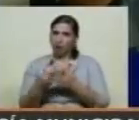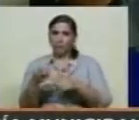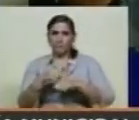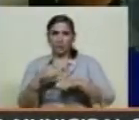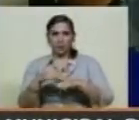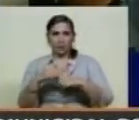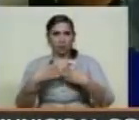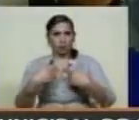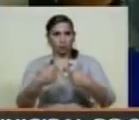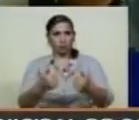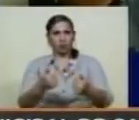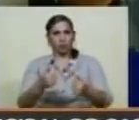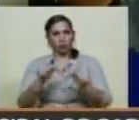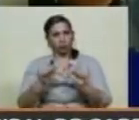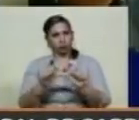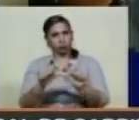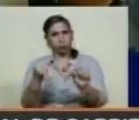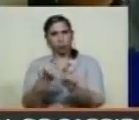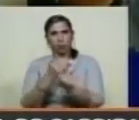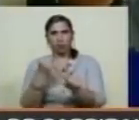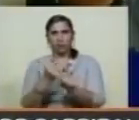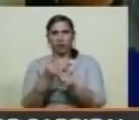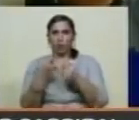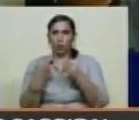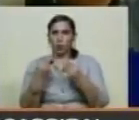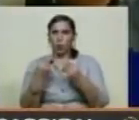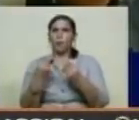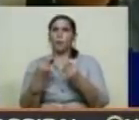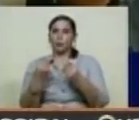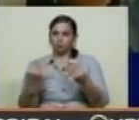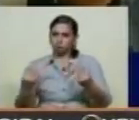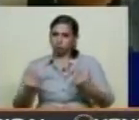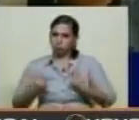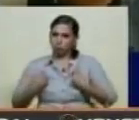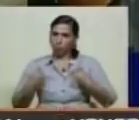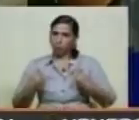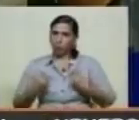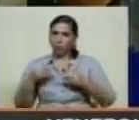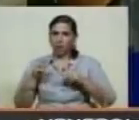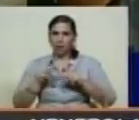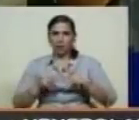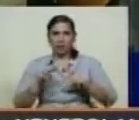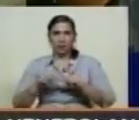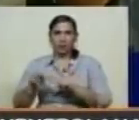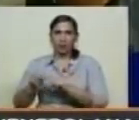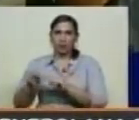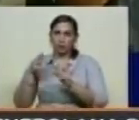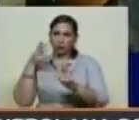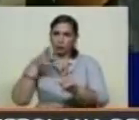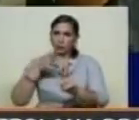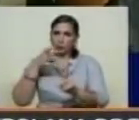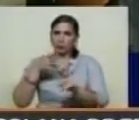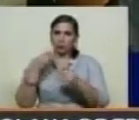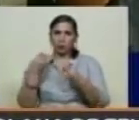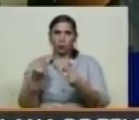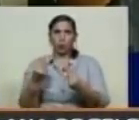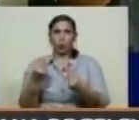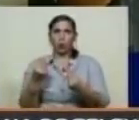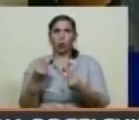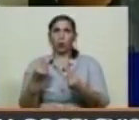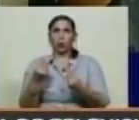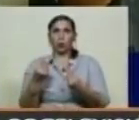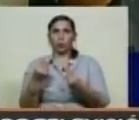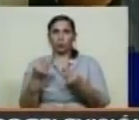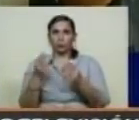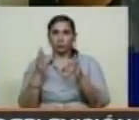seguir trabajando por la supervivencia materno-infantil, la reducción de la transmisión materno-infantil del